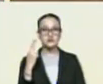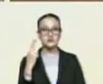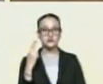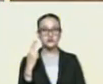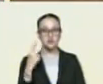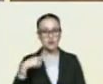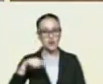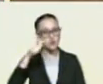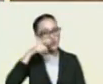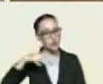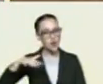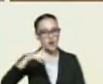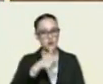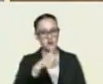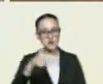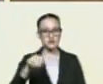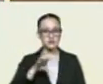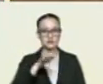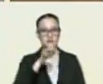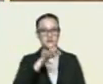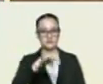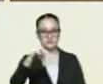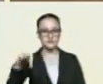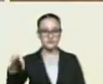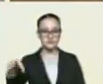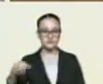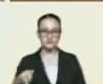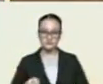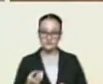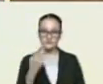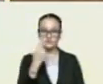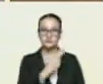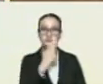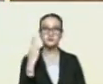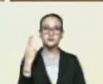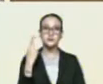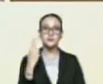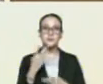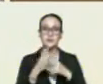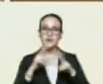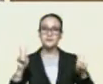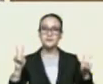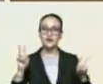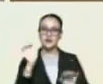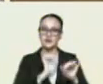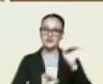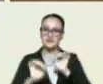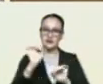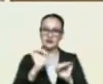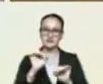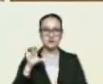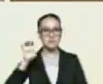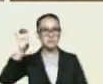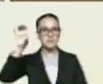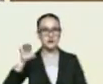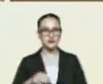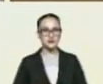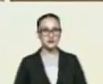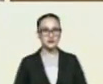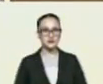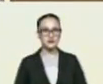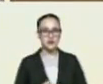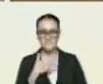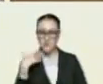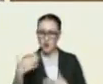su pueblo en los respectivos estados, están acá para ratificar su compromiso con la paz y con la defensa de nuestra patria. Y hacer la